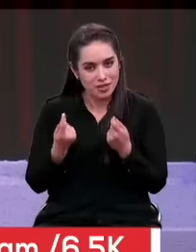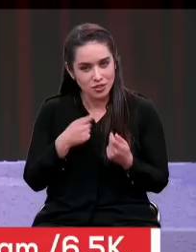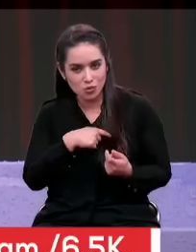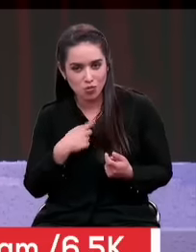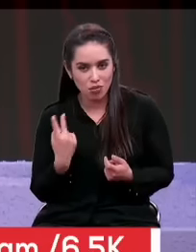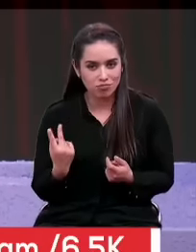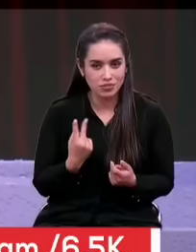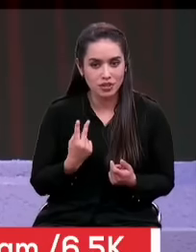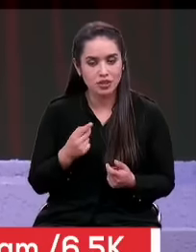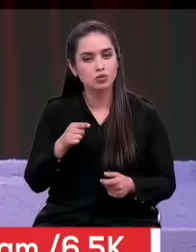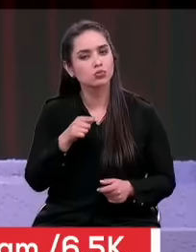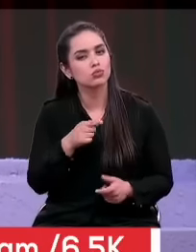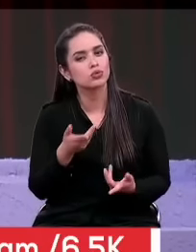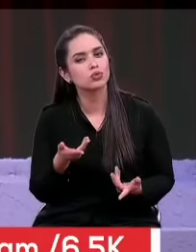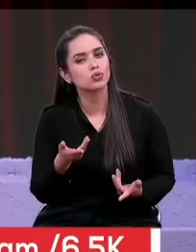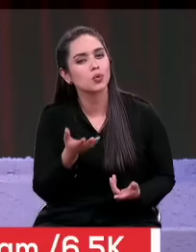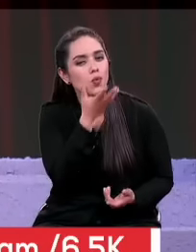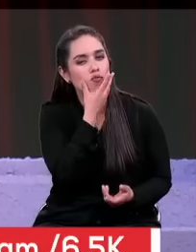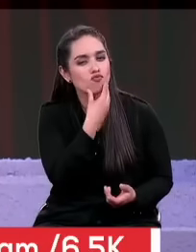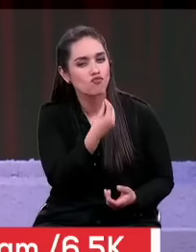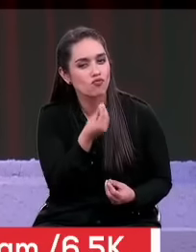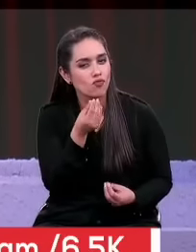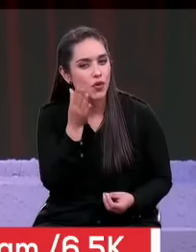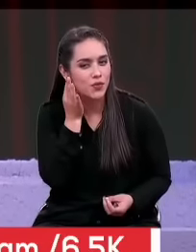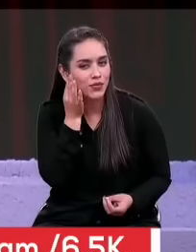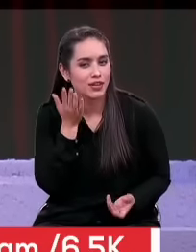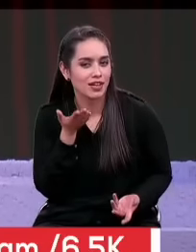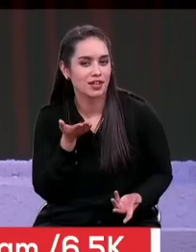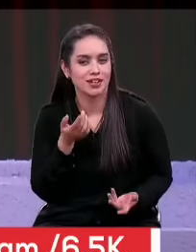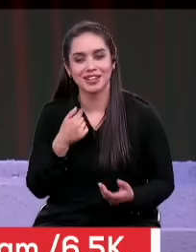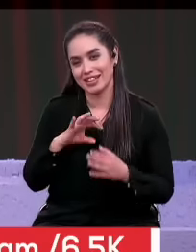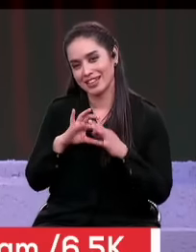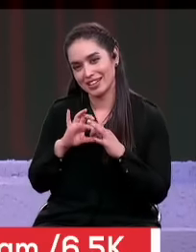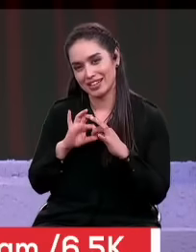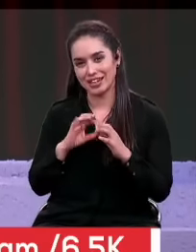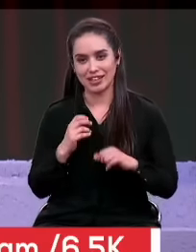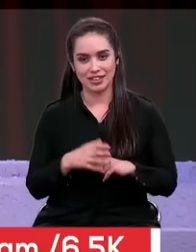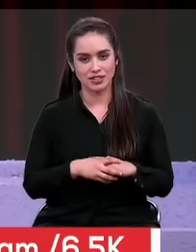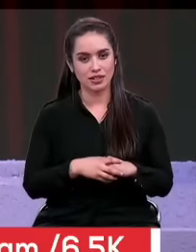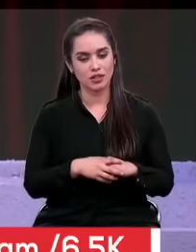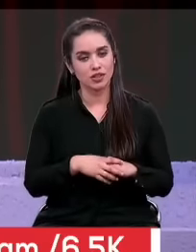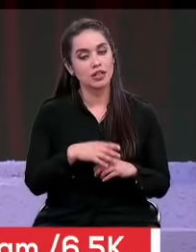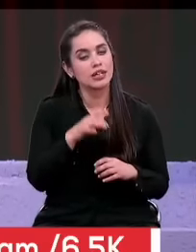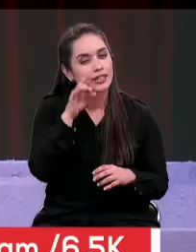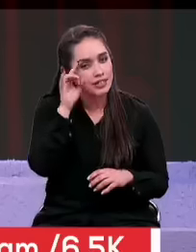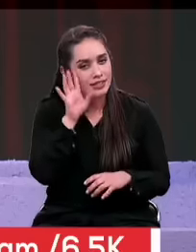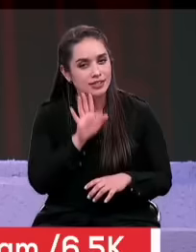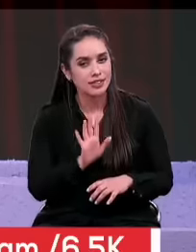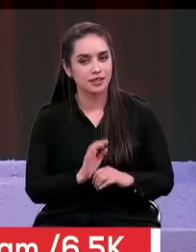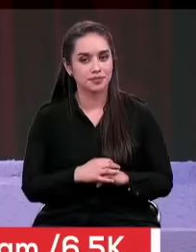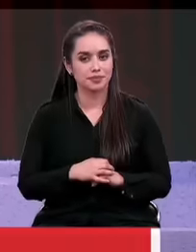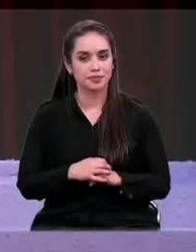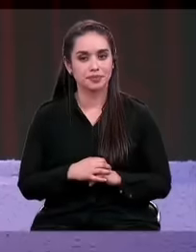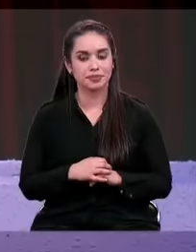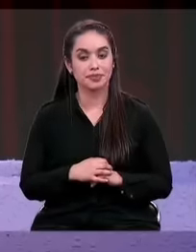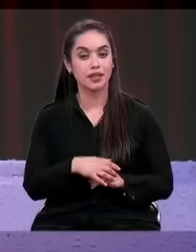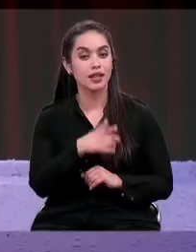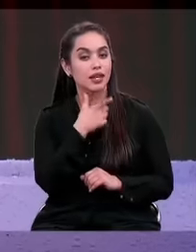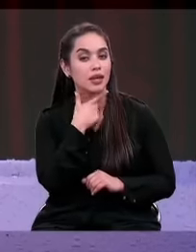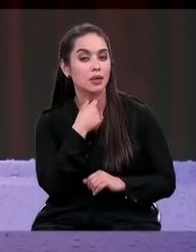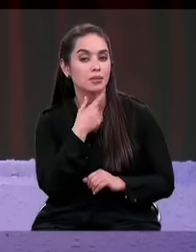¿Sí? Eres muy linda. Ay, gracias. Oye. ¿Sí? ¿Sabes? ¿Qué? Me